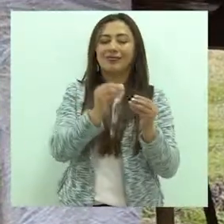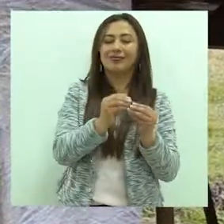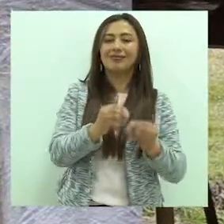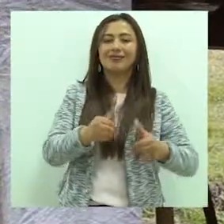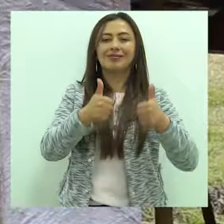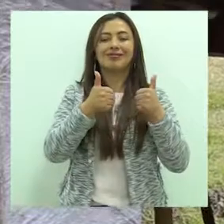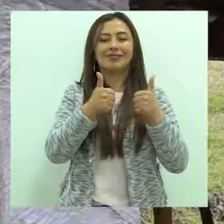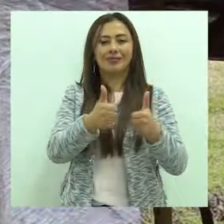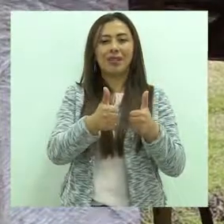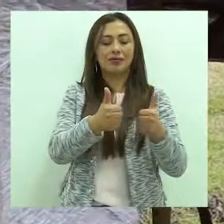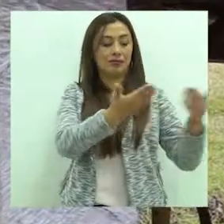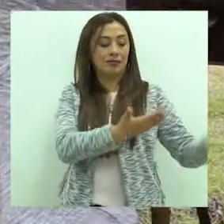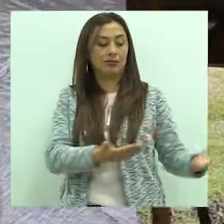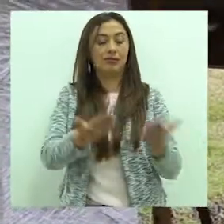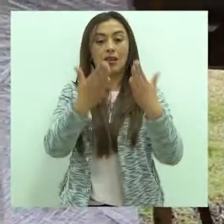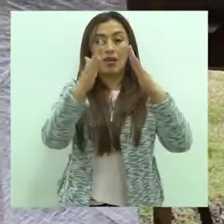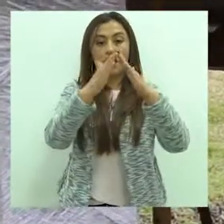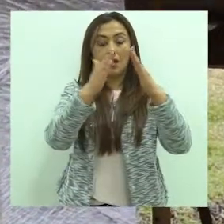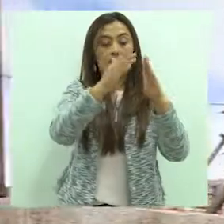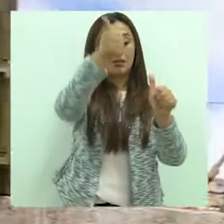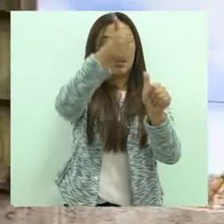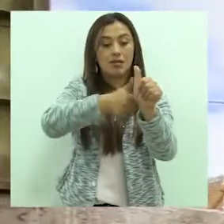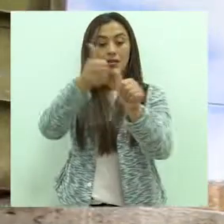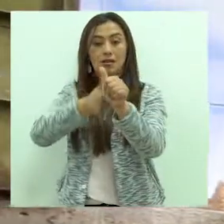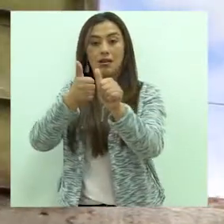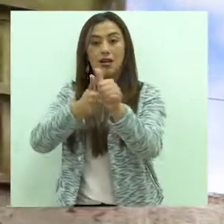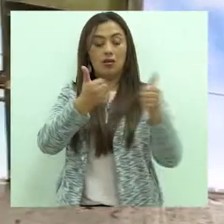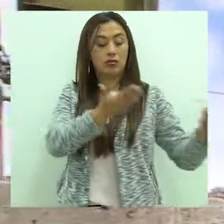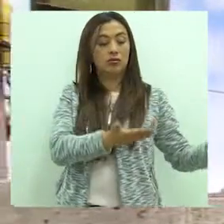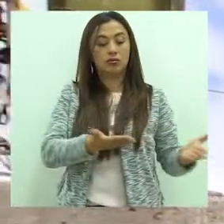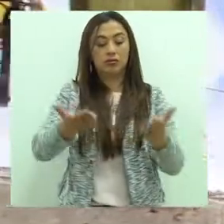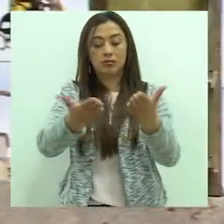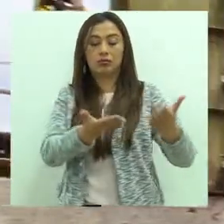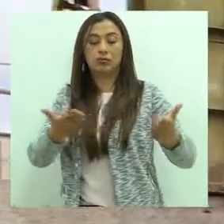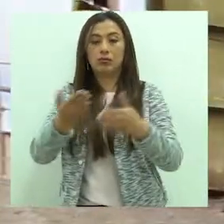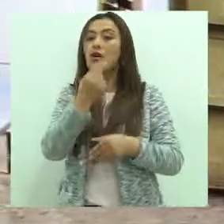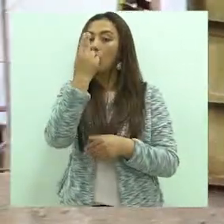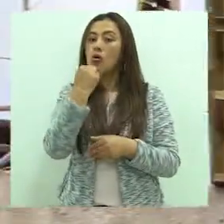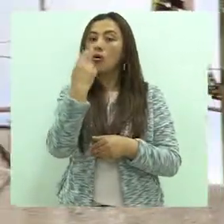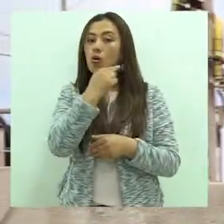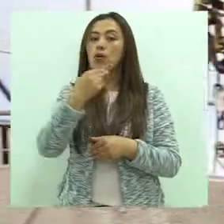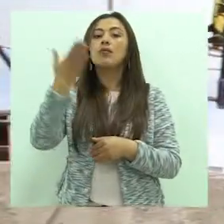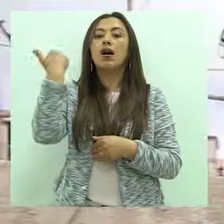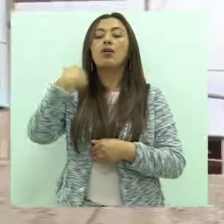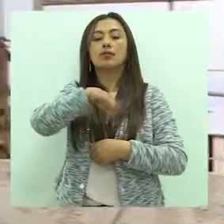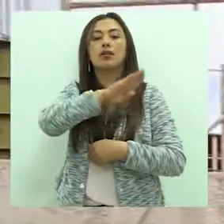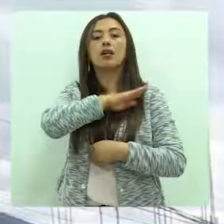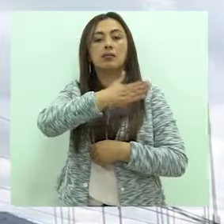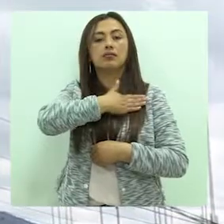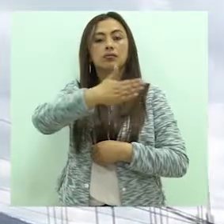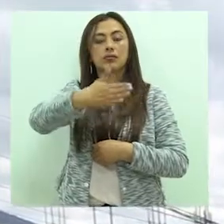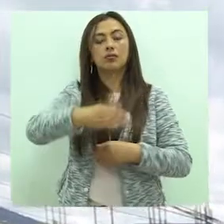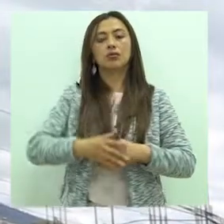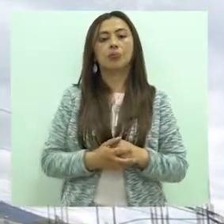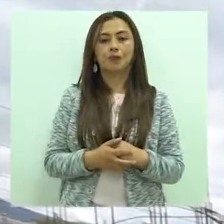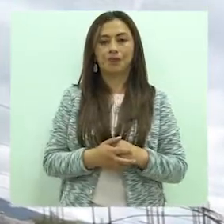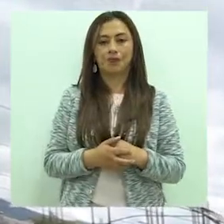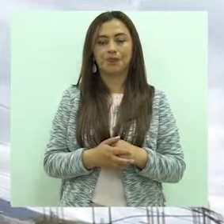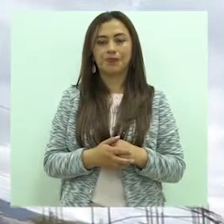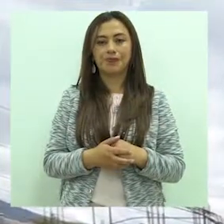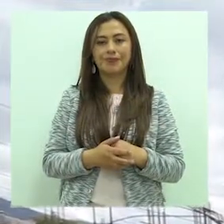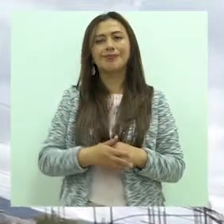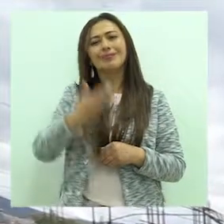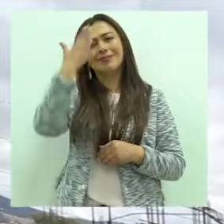con todos los beneficiarios del primer grupo. Es un proceso largo, es un proceso complicado, entendemos que la